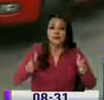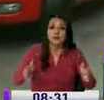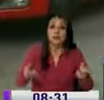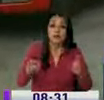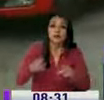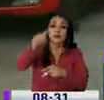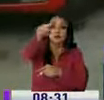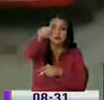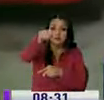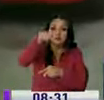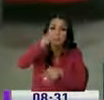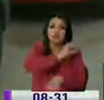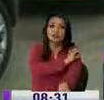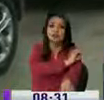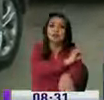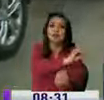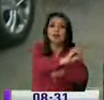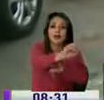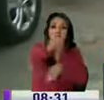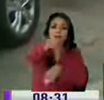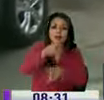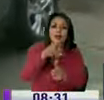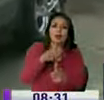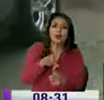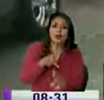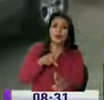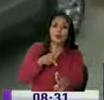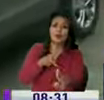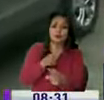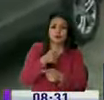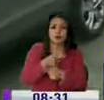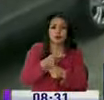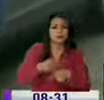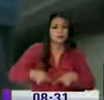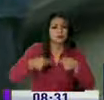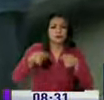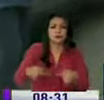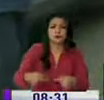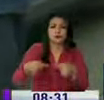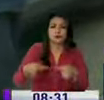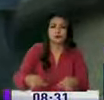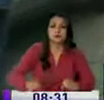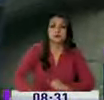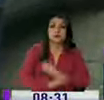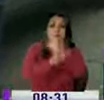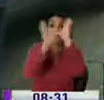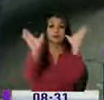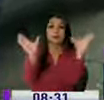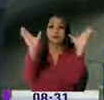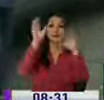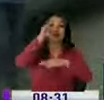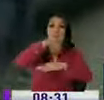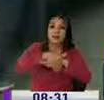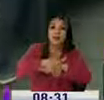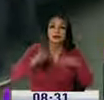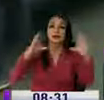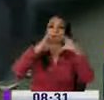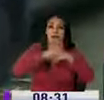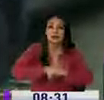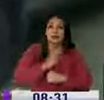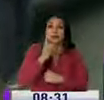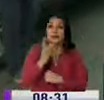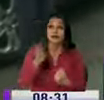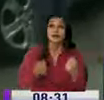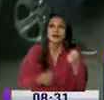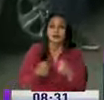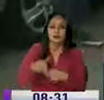la occidental, de allí la gran carga vehicular que hay a toda hora en este lugar. Ahí podemos ver cómo es que pasa el vehículo, y